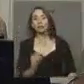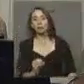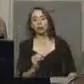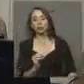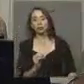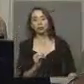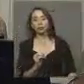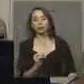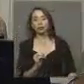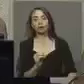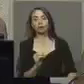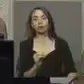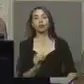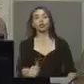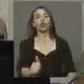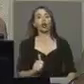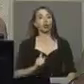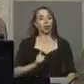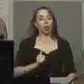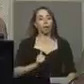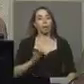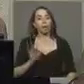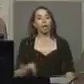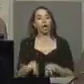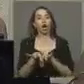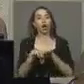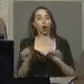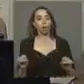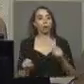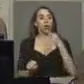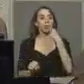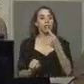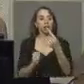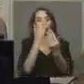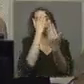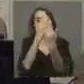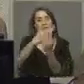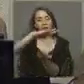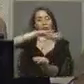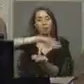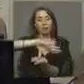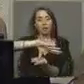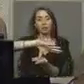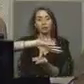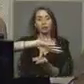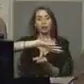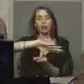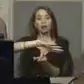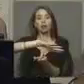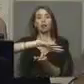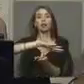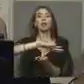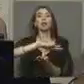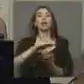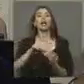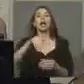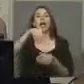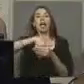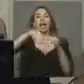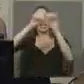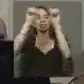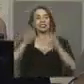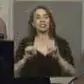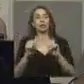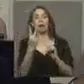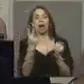les reduzcan un 20% los ingresos para cumplir con el compromiso que hicimos ante el país de